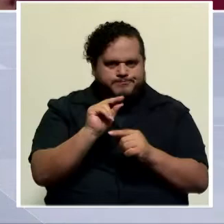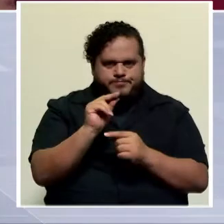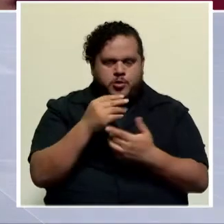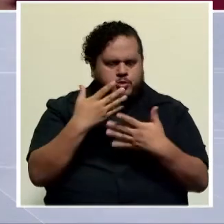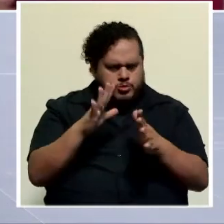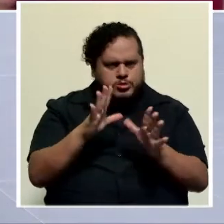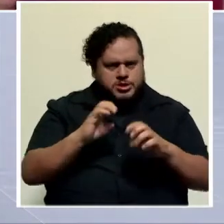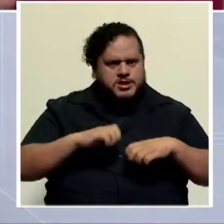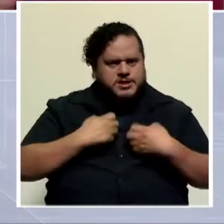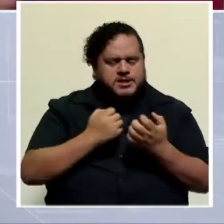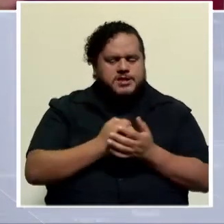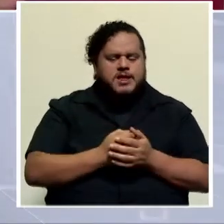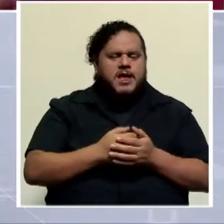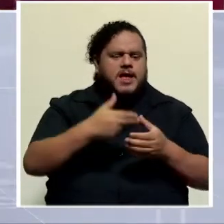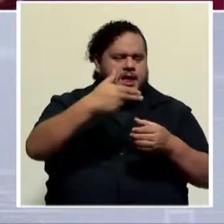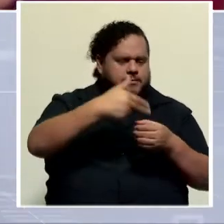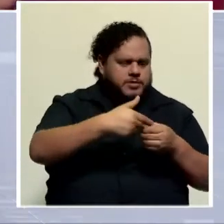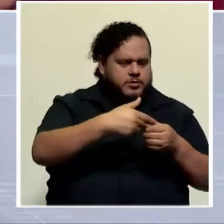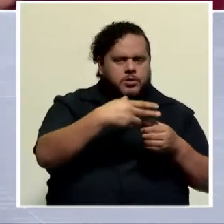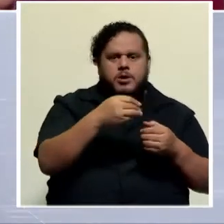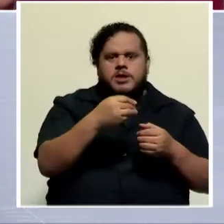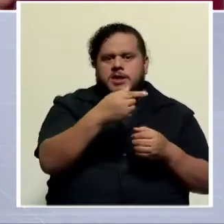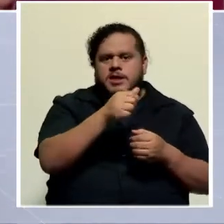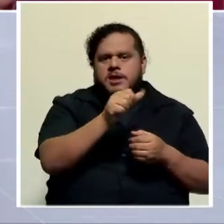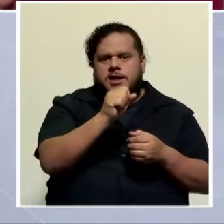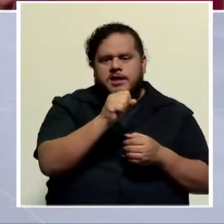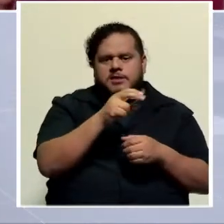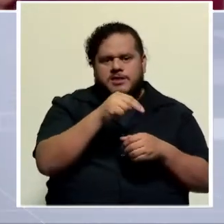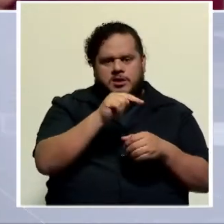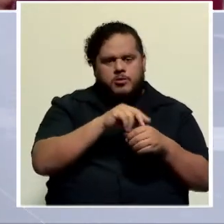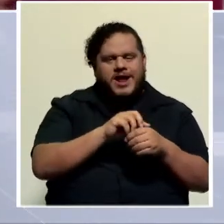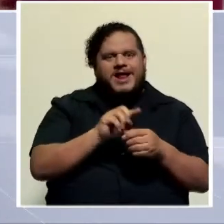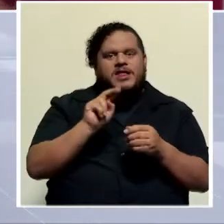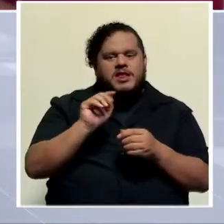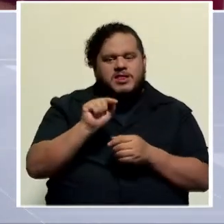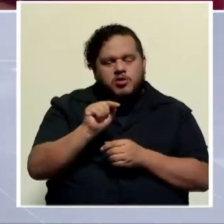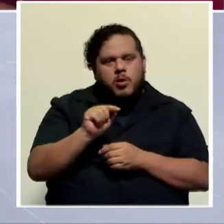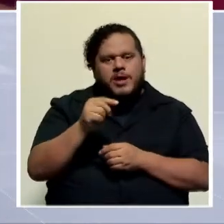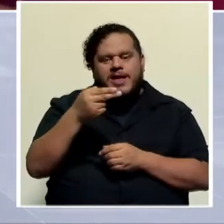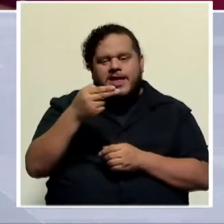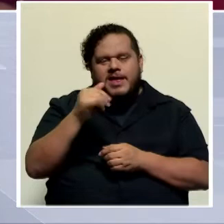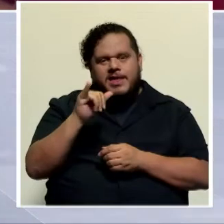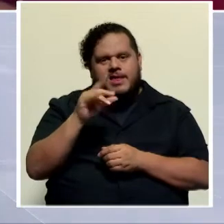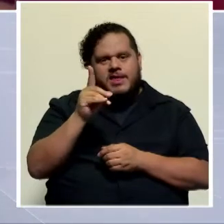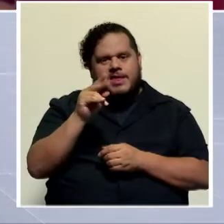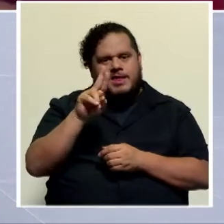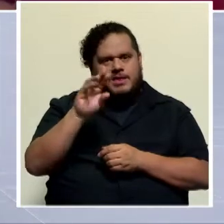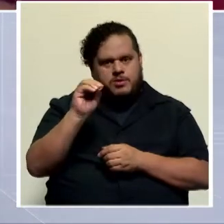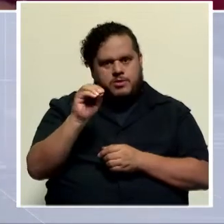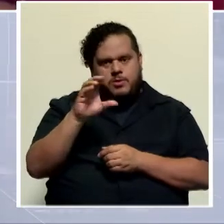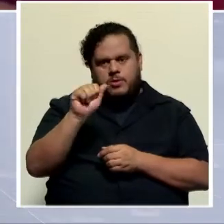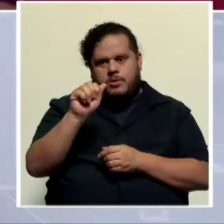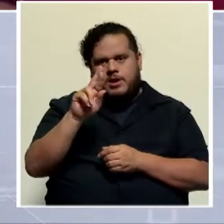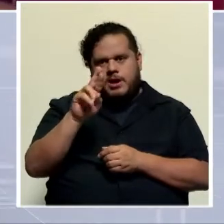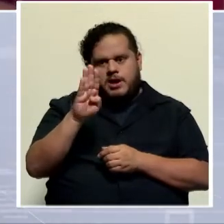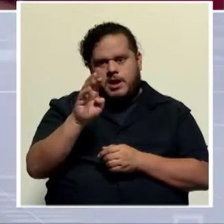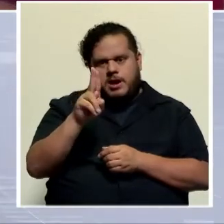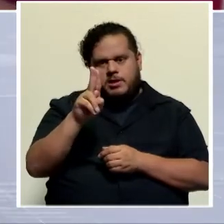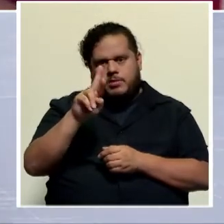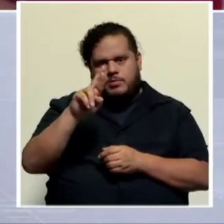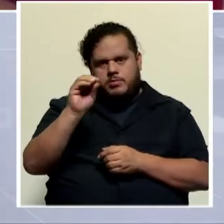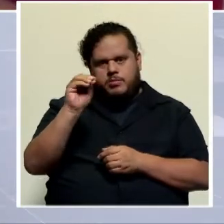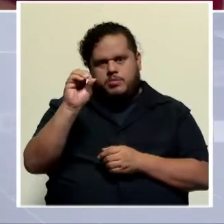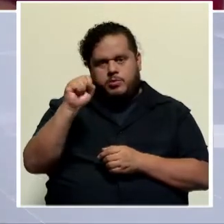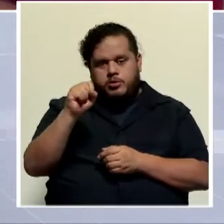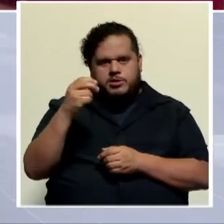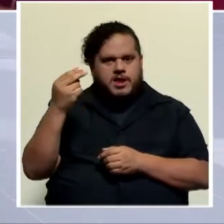petróleo y el gas natural son ambos hidrocarburos. Ese nombre gas natural nos hace pensar como si el gas fuera como la